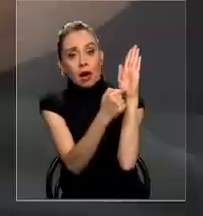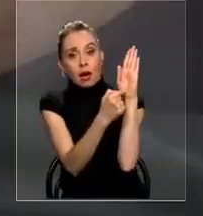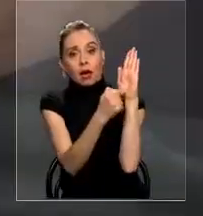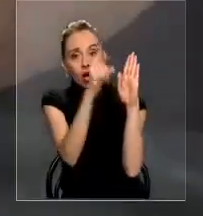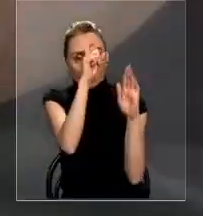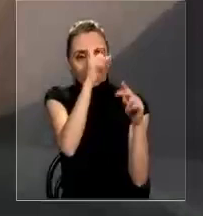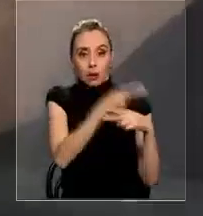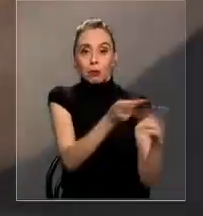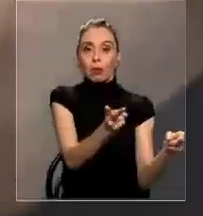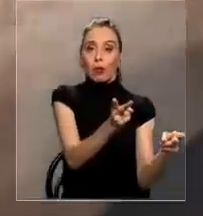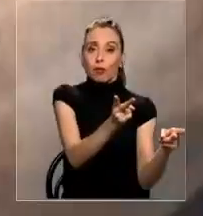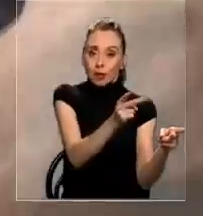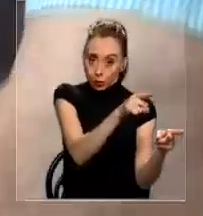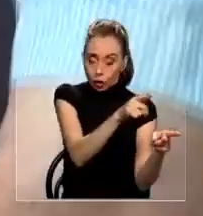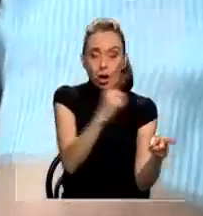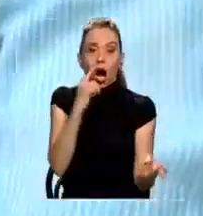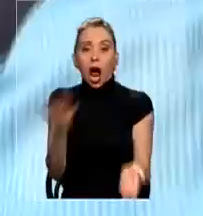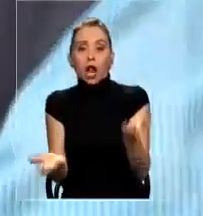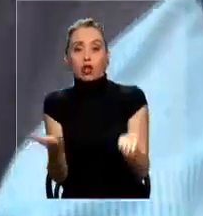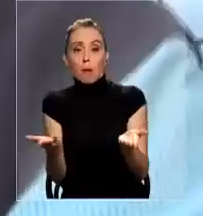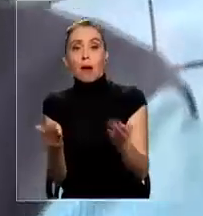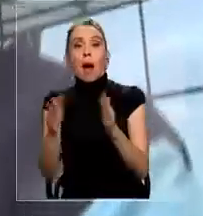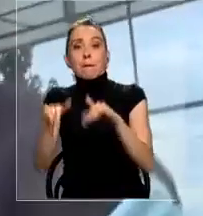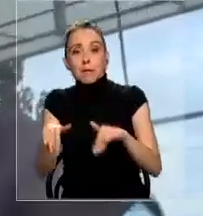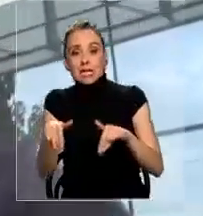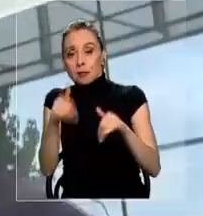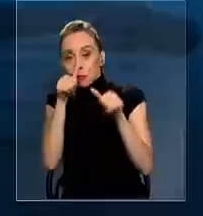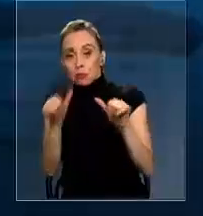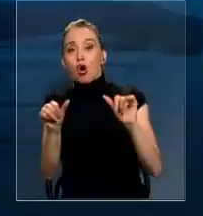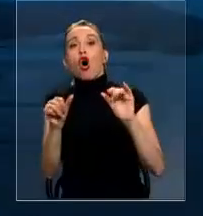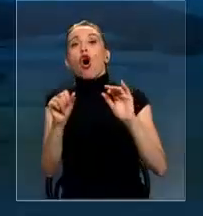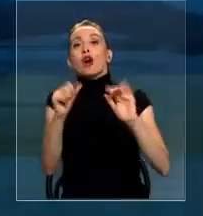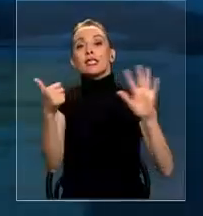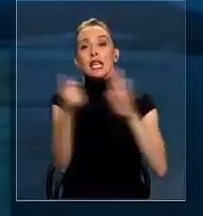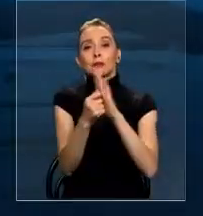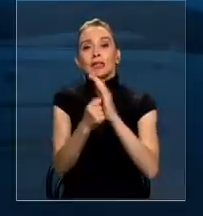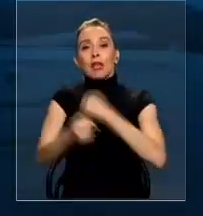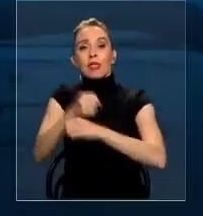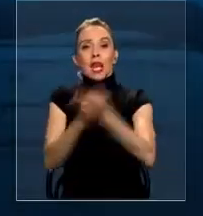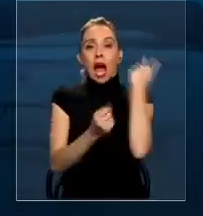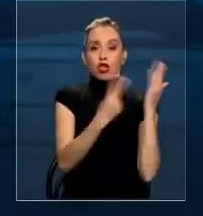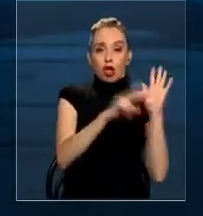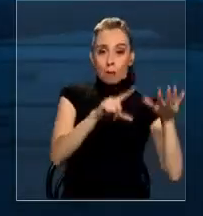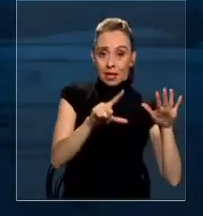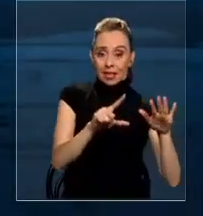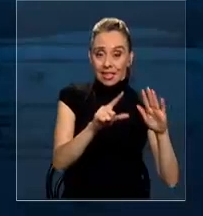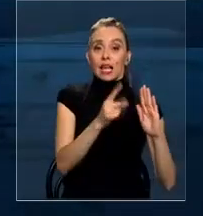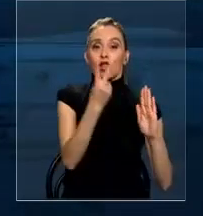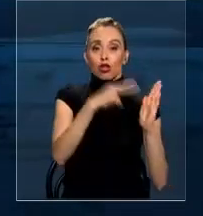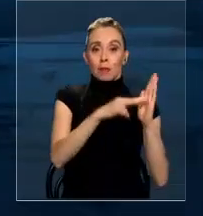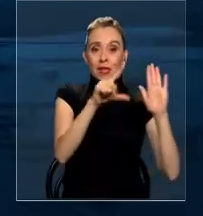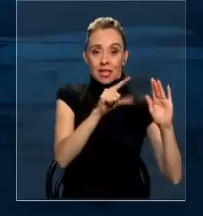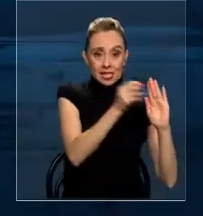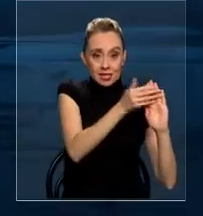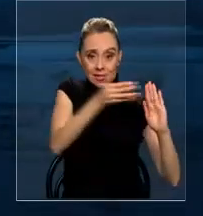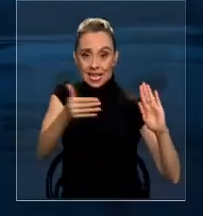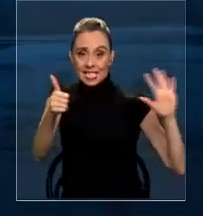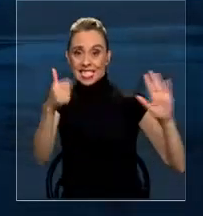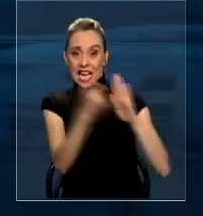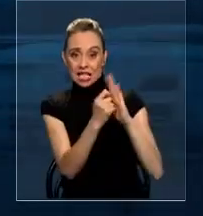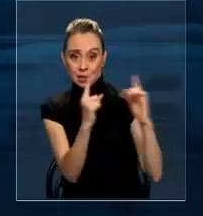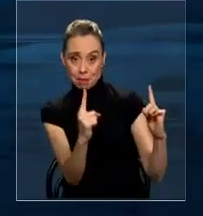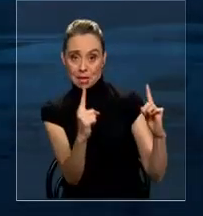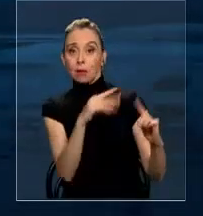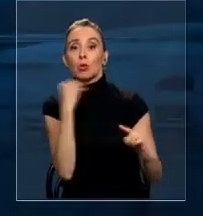sistema público de salud en comparación al mismo periodo del año anterior. Es decir, en el primer semestre del 2017